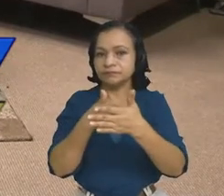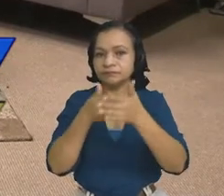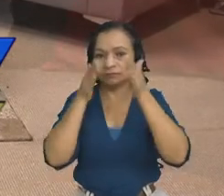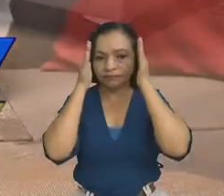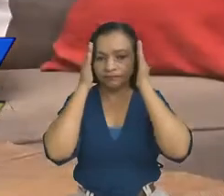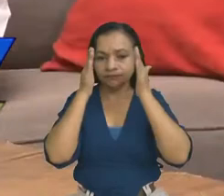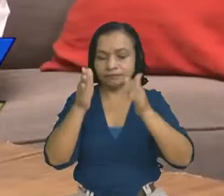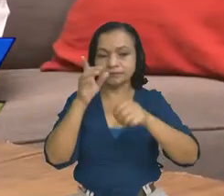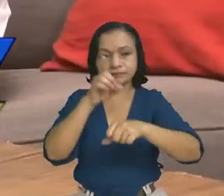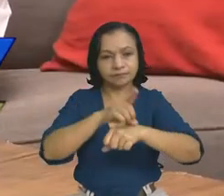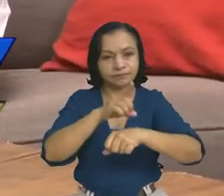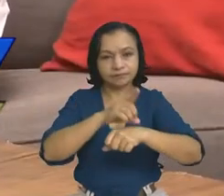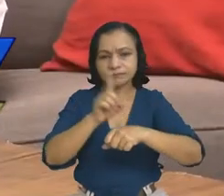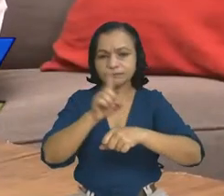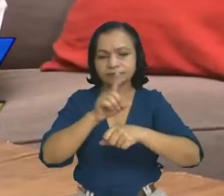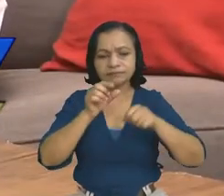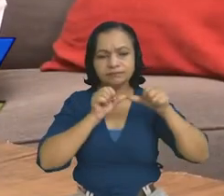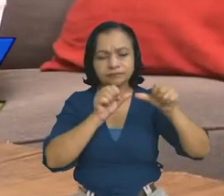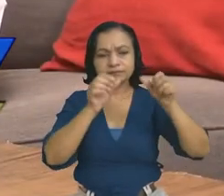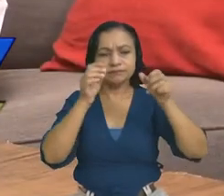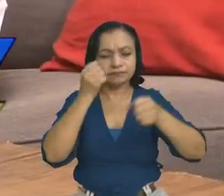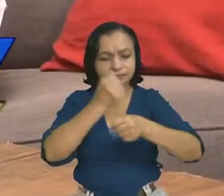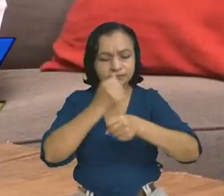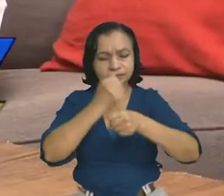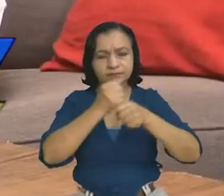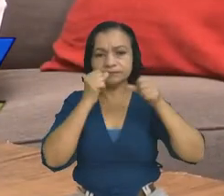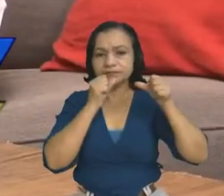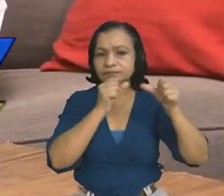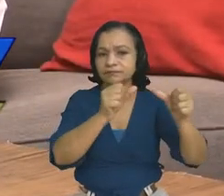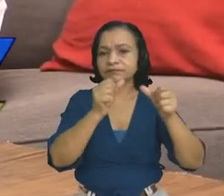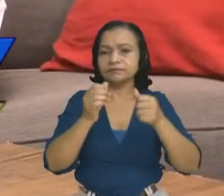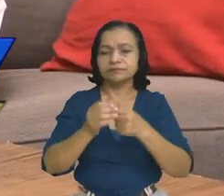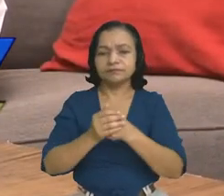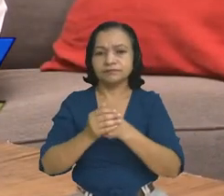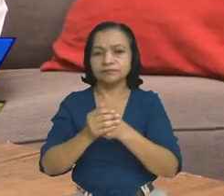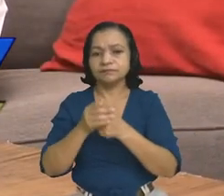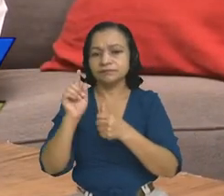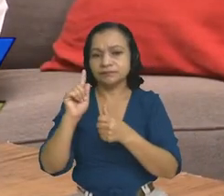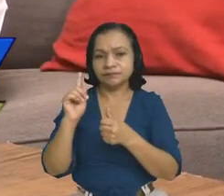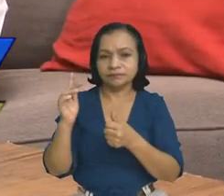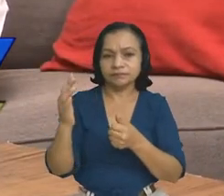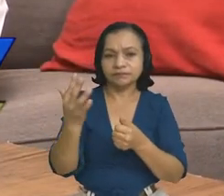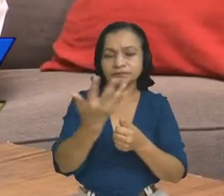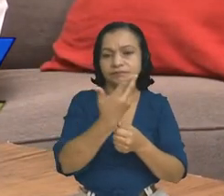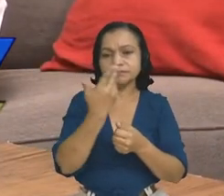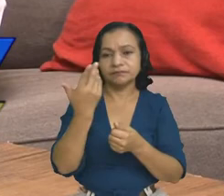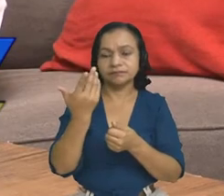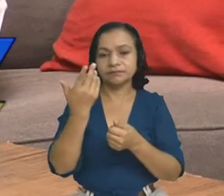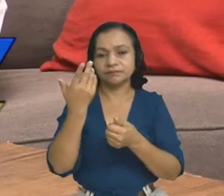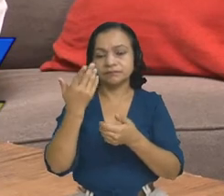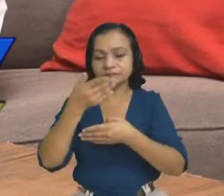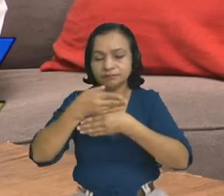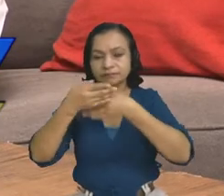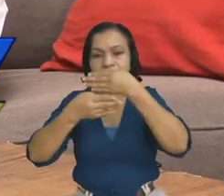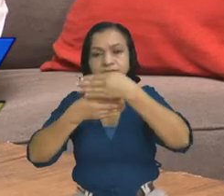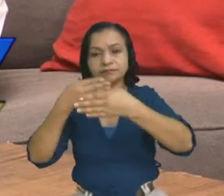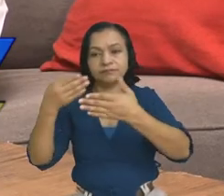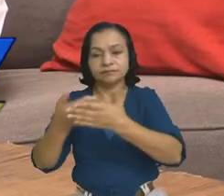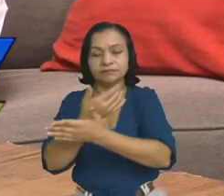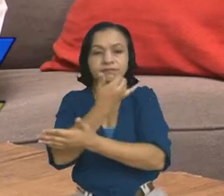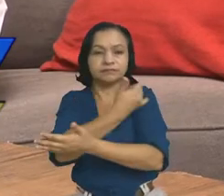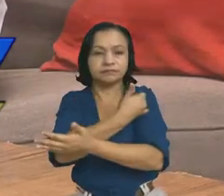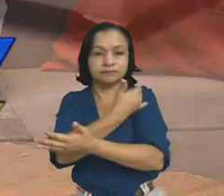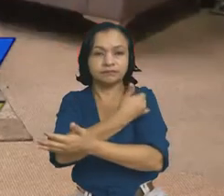que estamos haciendo ahorita, porque se va a continuar trabajando en las estructuras actuales mientras se hace todo el proceso de licitación y de construcción de este nuevo